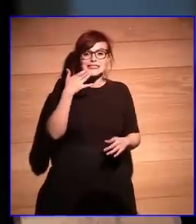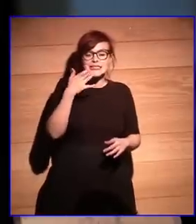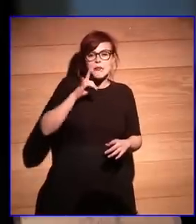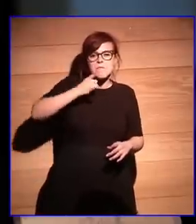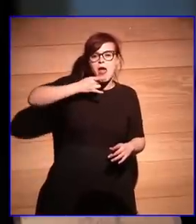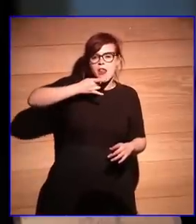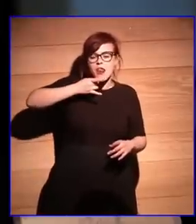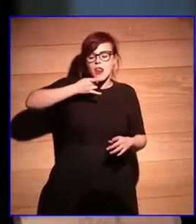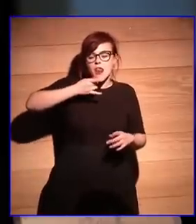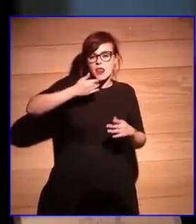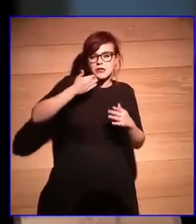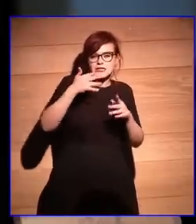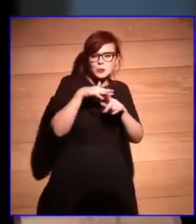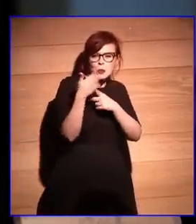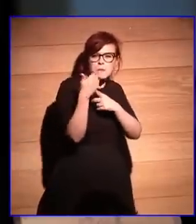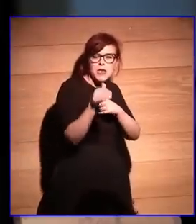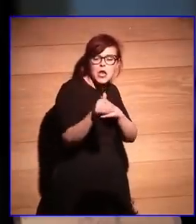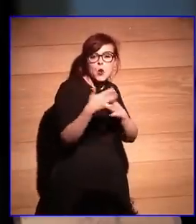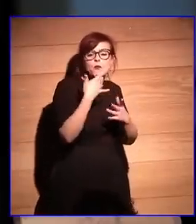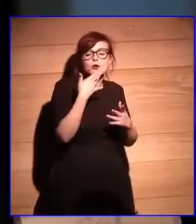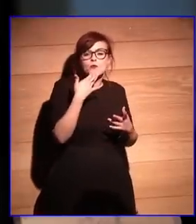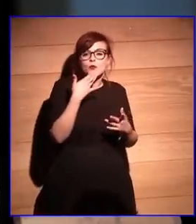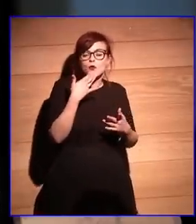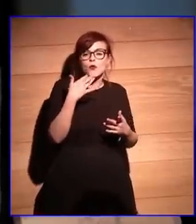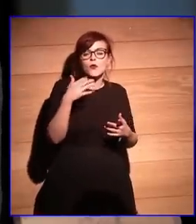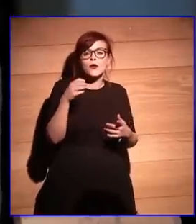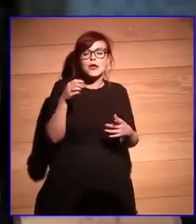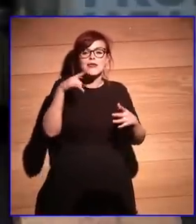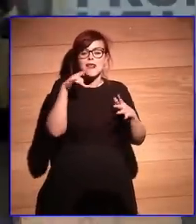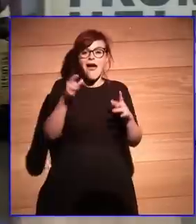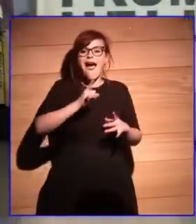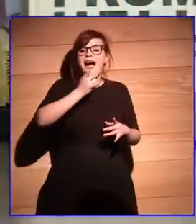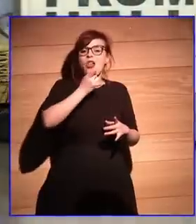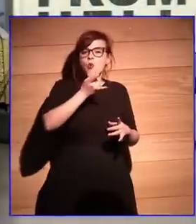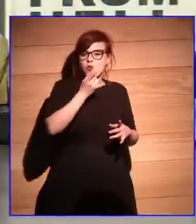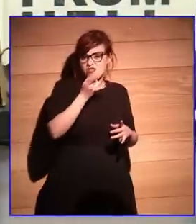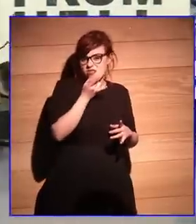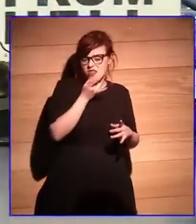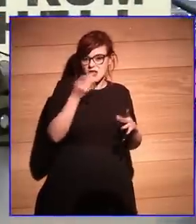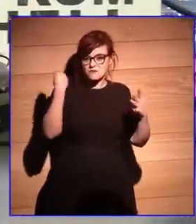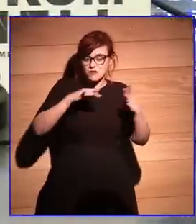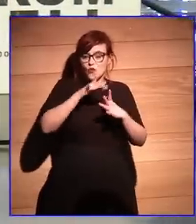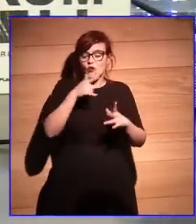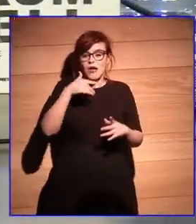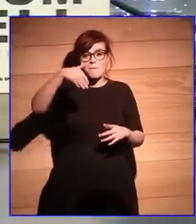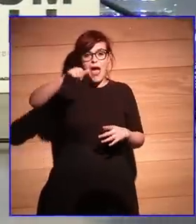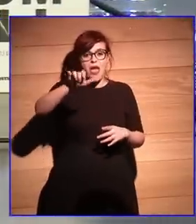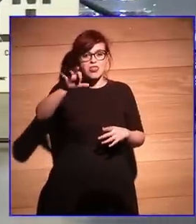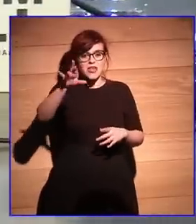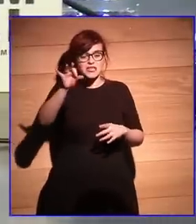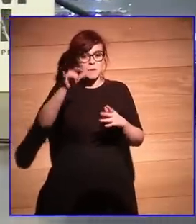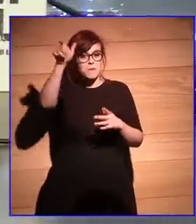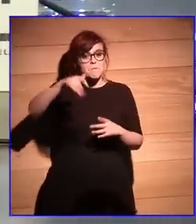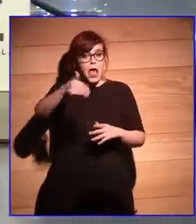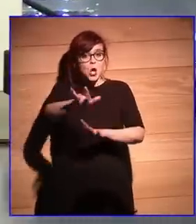grandes villanos, pero si pensamos, por ejemplo, en el Myers de Halloween, tenemos un malo que no tiene explicación de ningún tipo, y